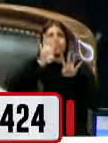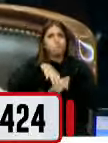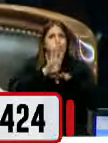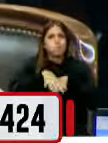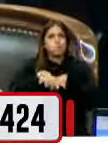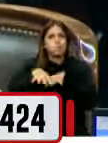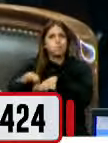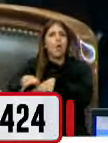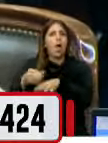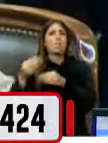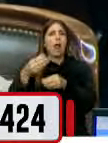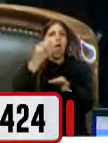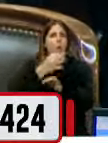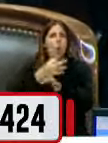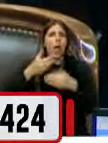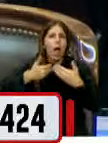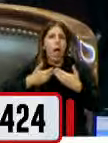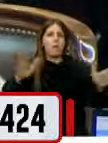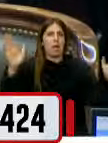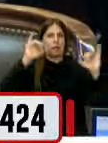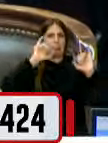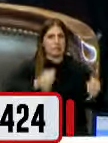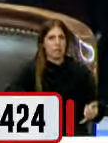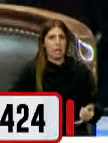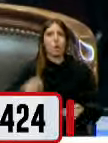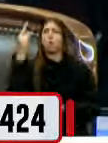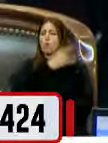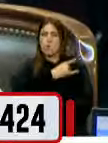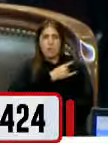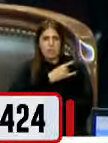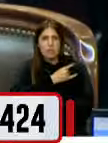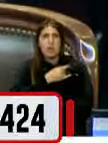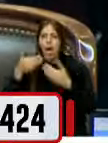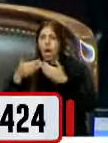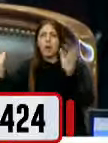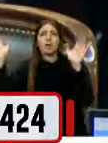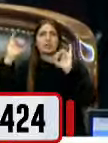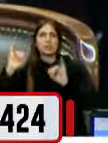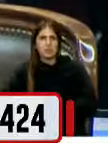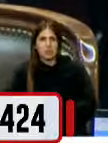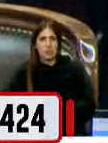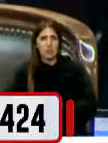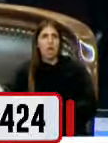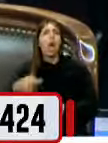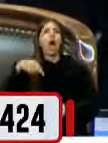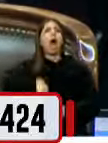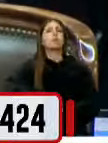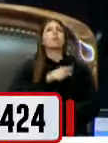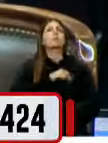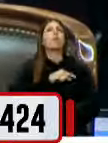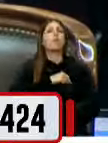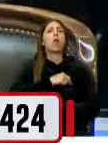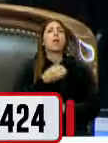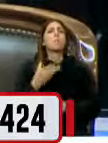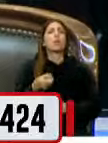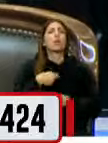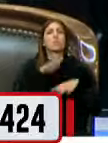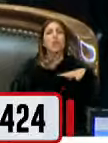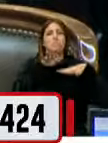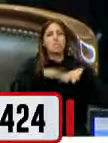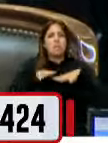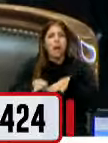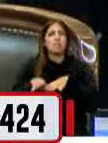Digamos, el plan de Milei, de este gobierno entreguista, vendepatria, como dijo recién la persona que reportaron, es